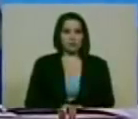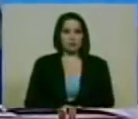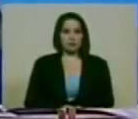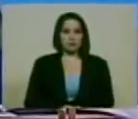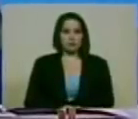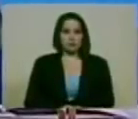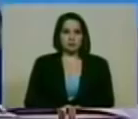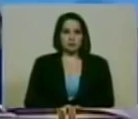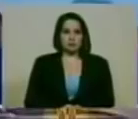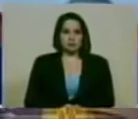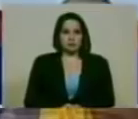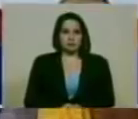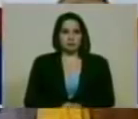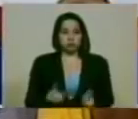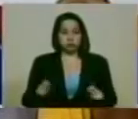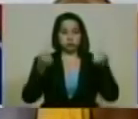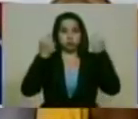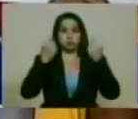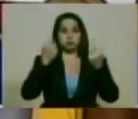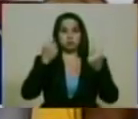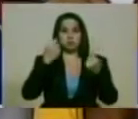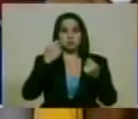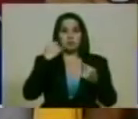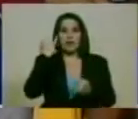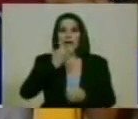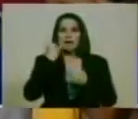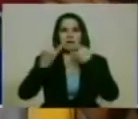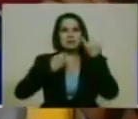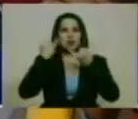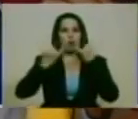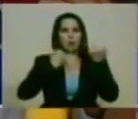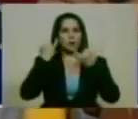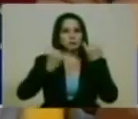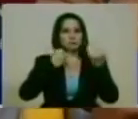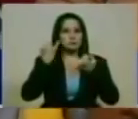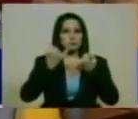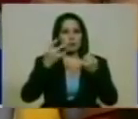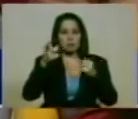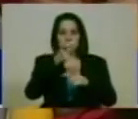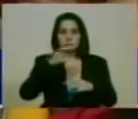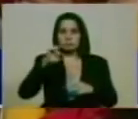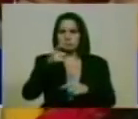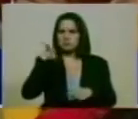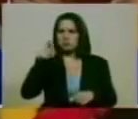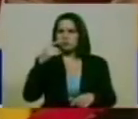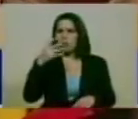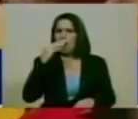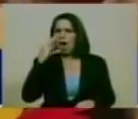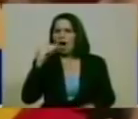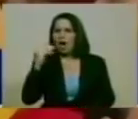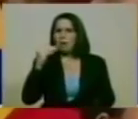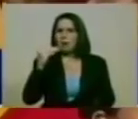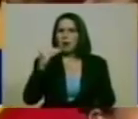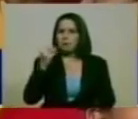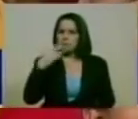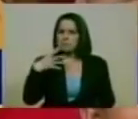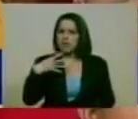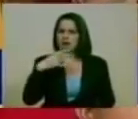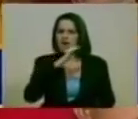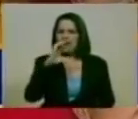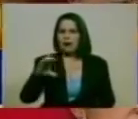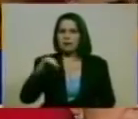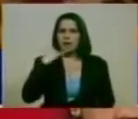Y rescatar el idioma. Yo le pregunté a Fedra, ¿tú hablas bien, cariño? Y me dijo, más o menos, pero